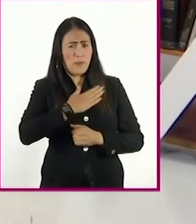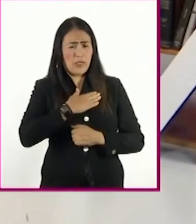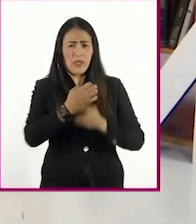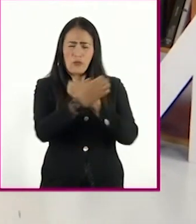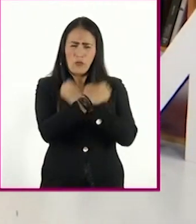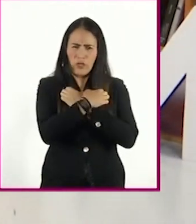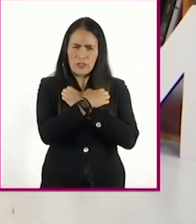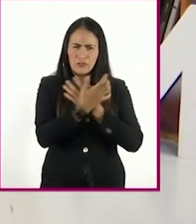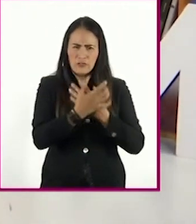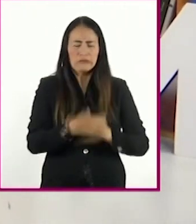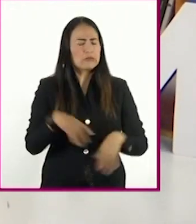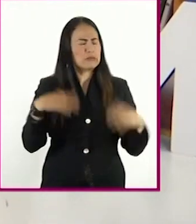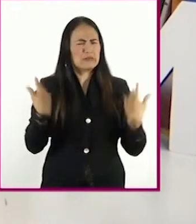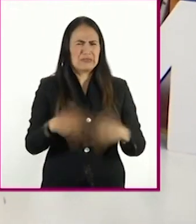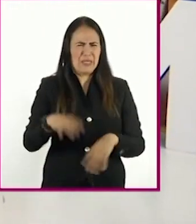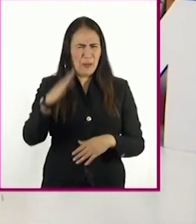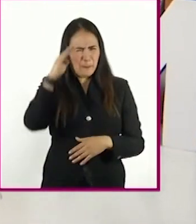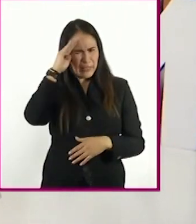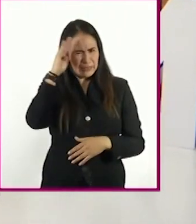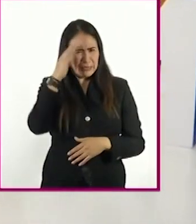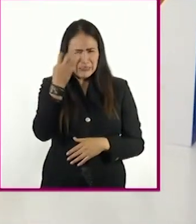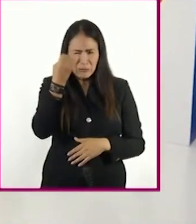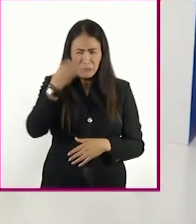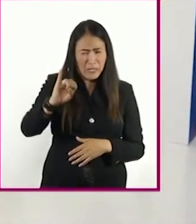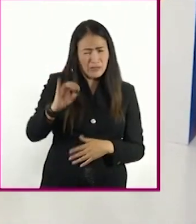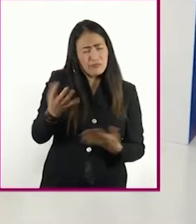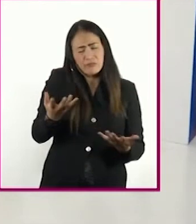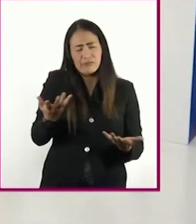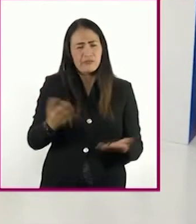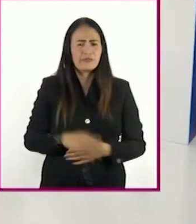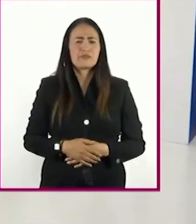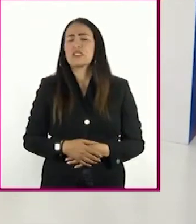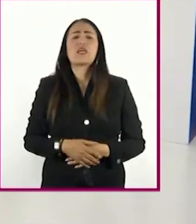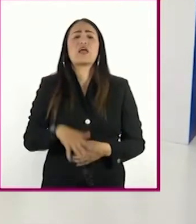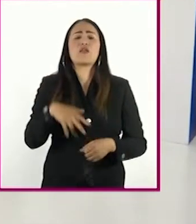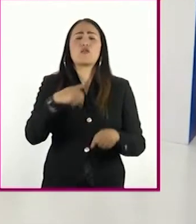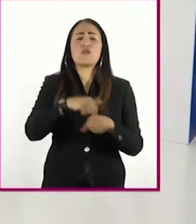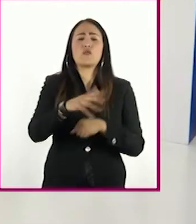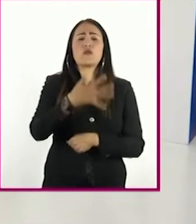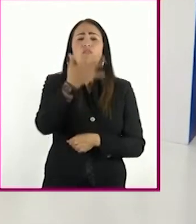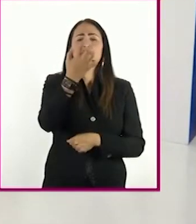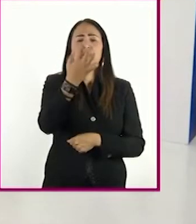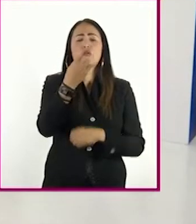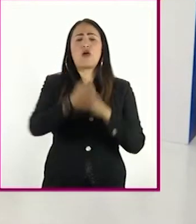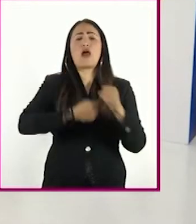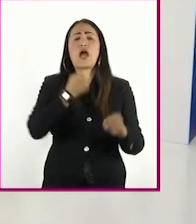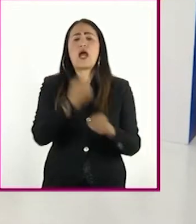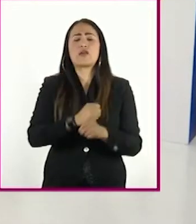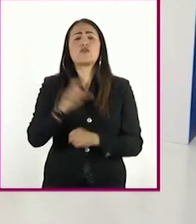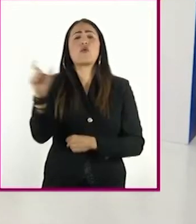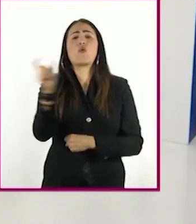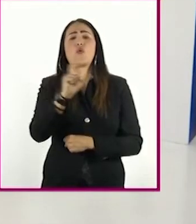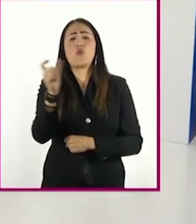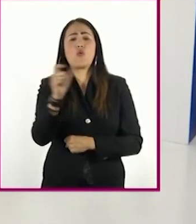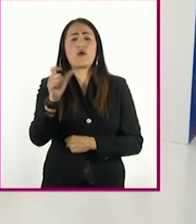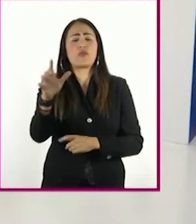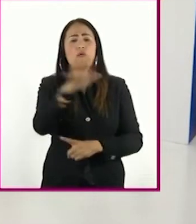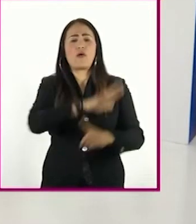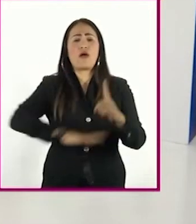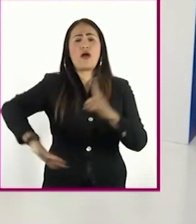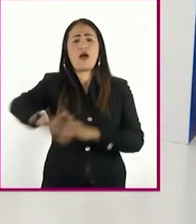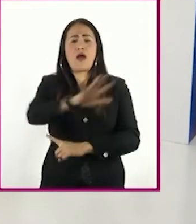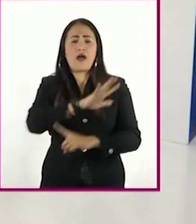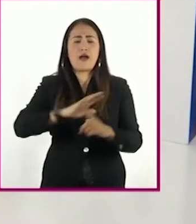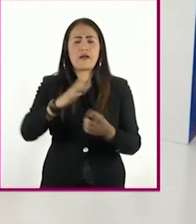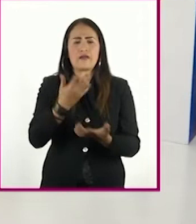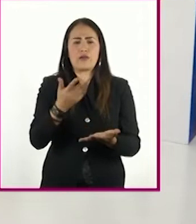resulta lejano a tal grado. Quinto, identificar el año de publicación y su contexto. Es